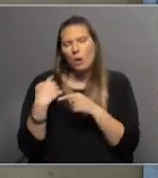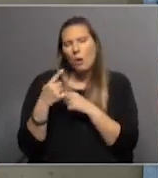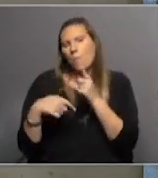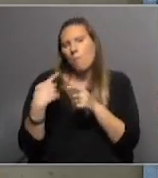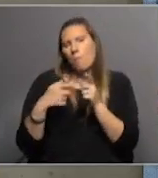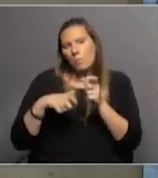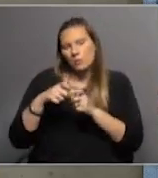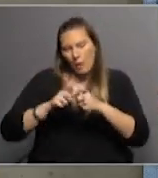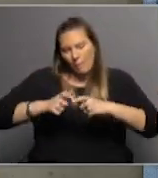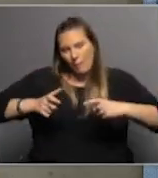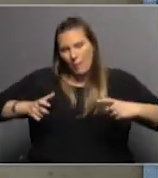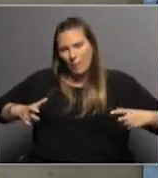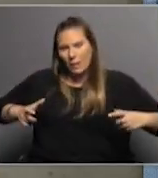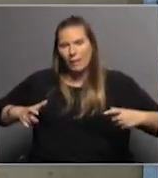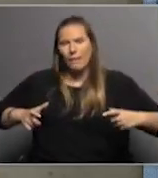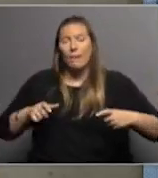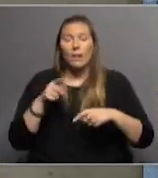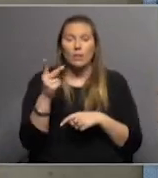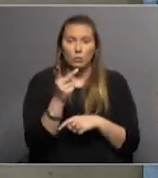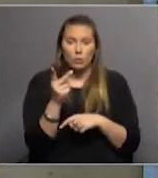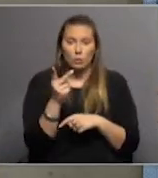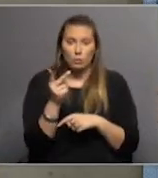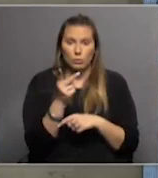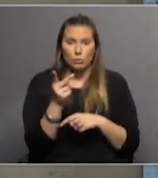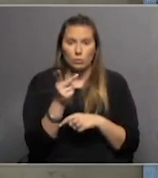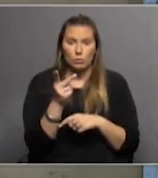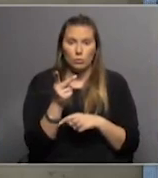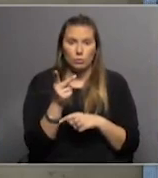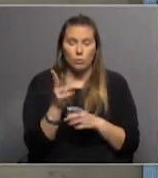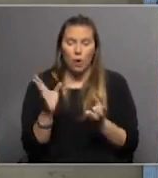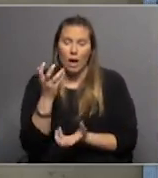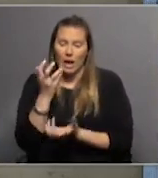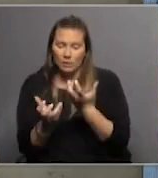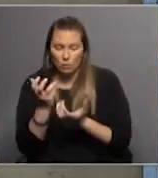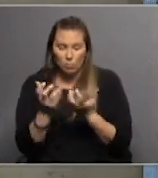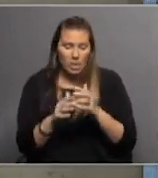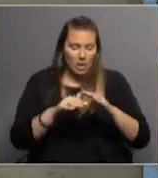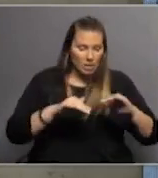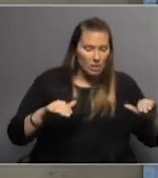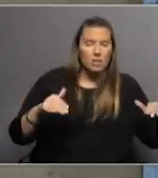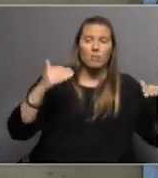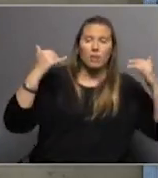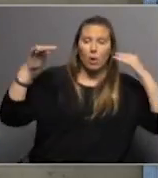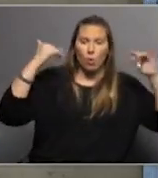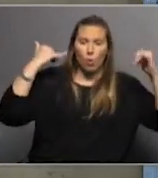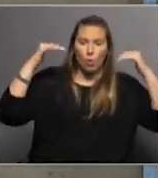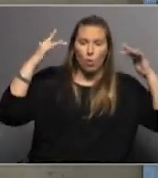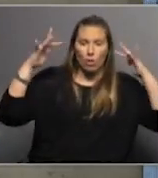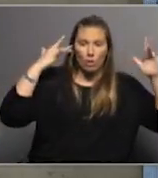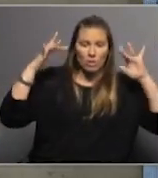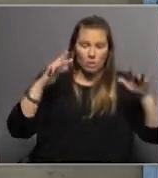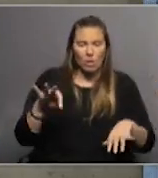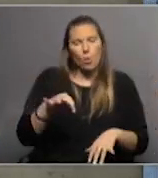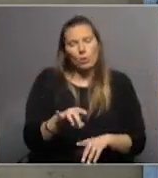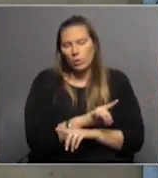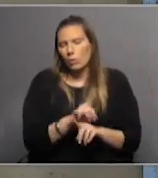de gente. Entonces, esos dos grandes rubros, gastronomía por un lado, infantil y juvenil, no son solo los únicos, porque